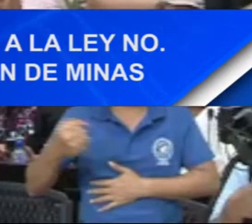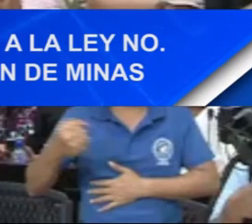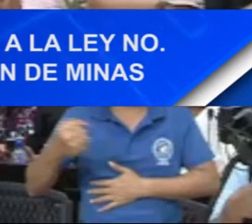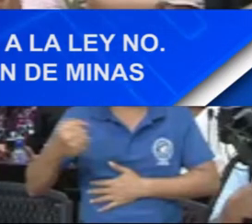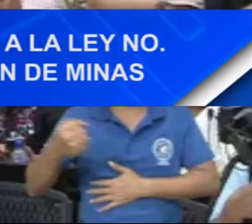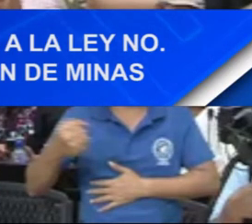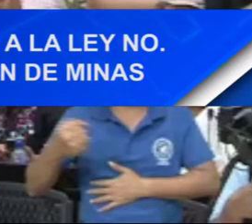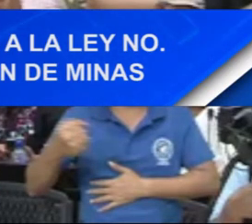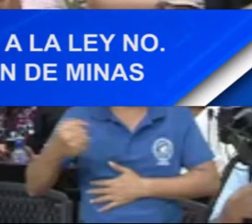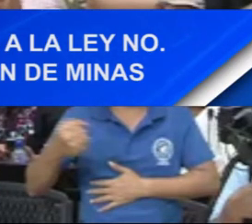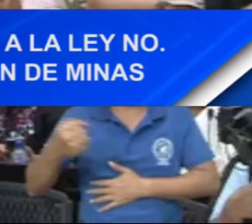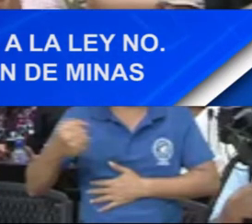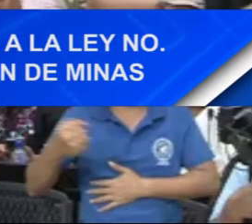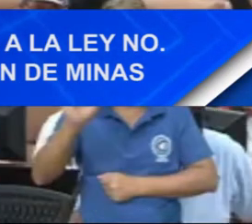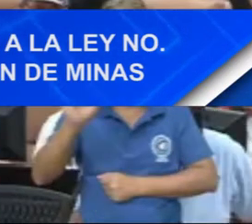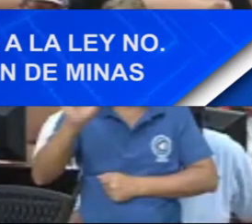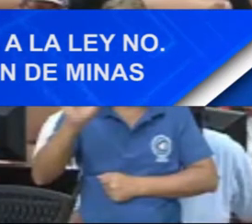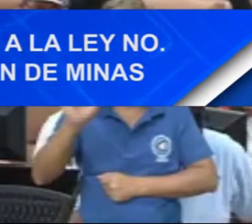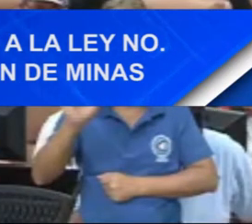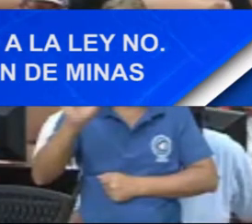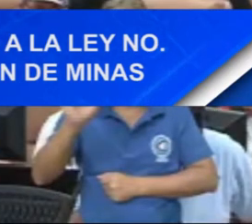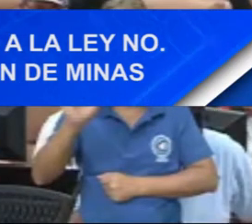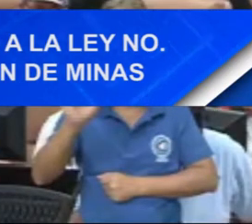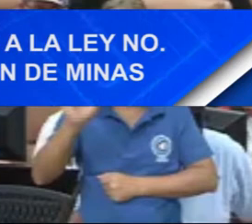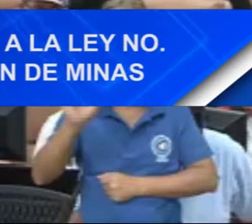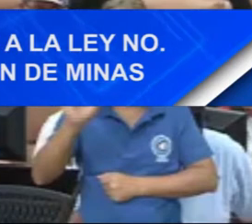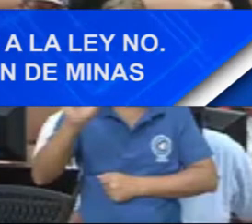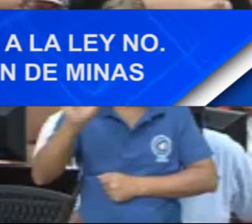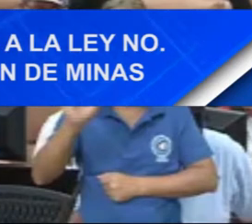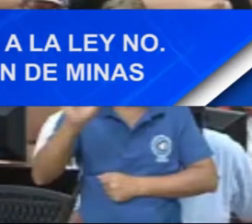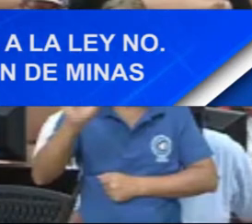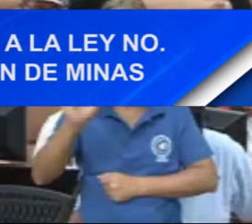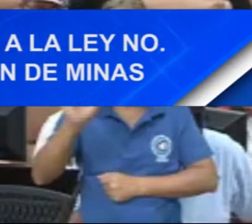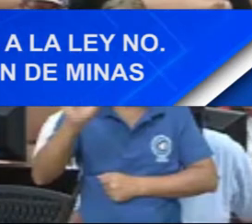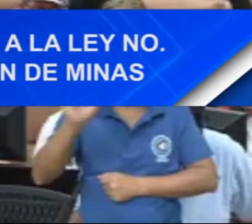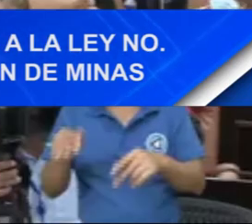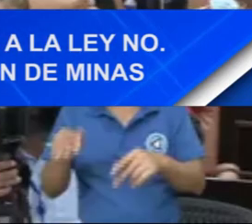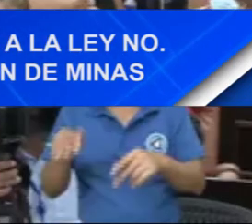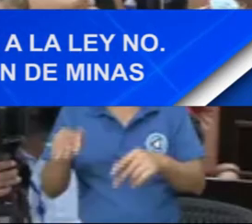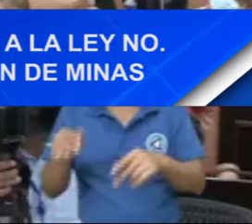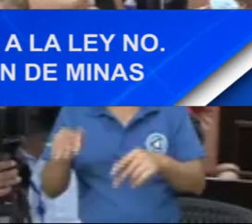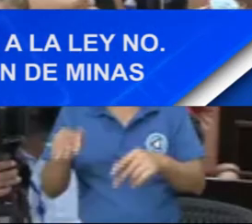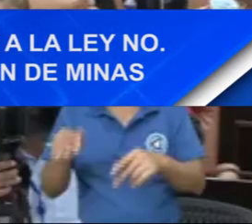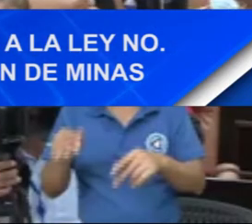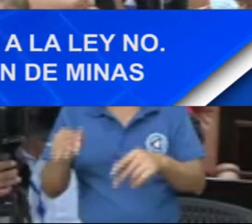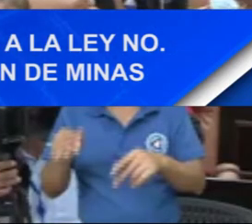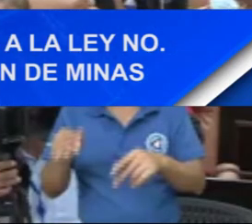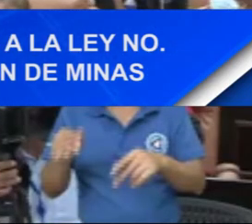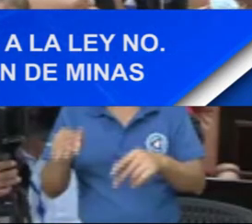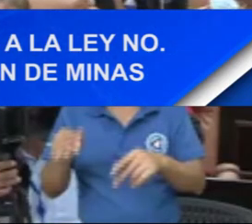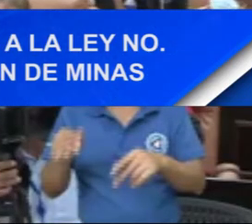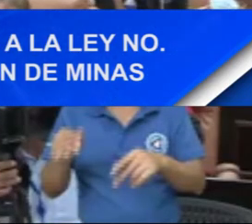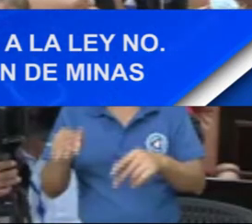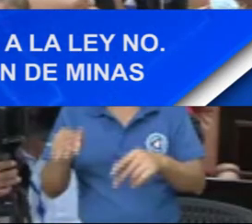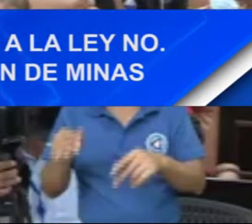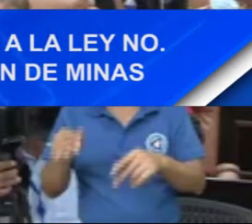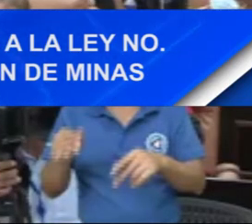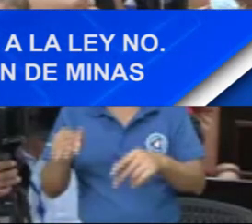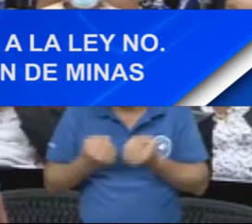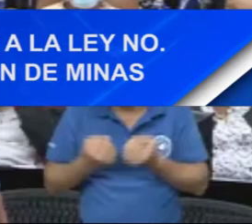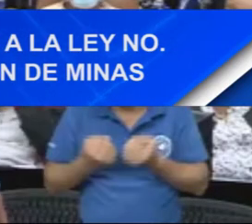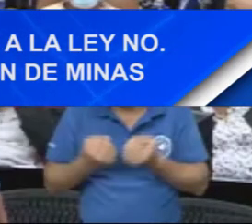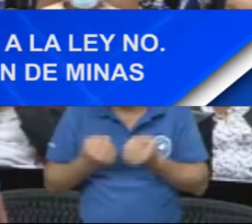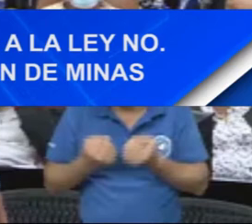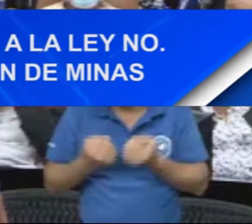competente en materia de inspección vigilancia y fiscalización de las operaciones relacionadas